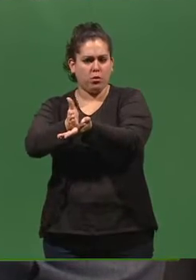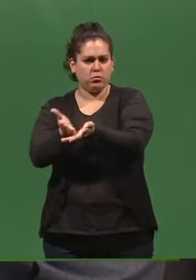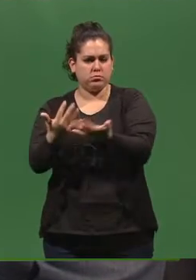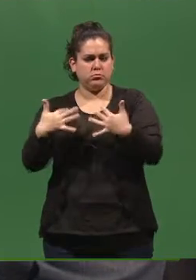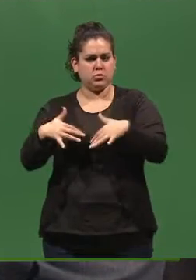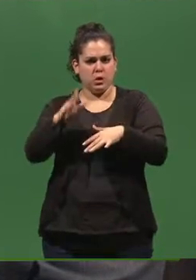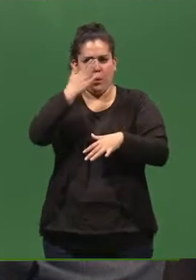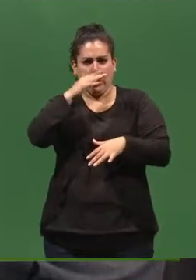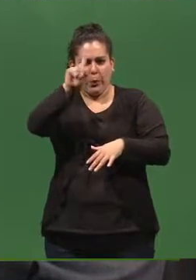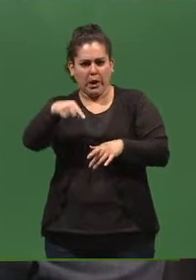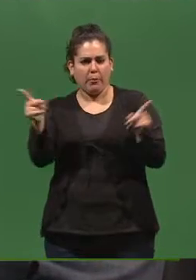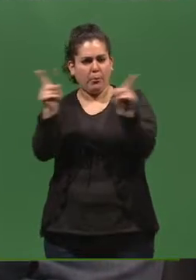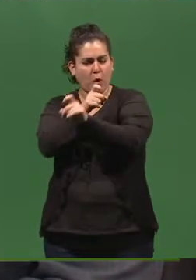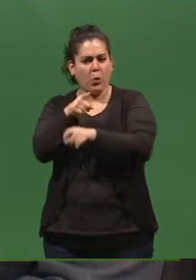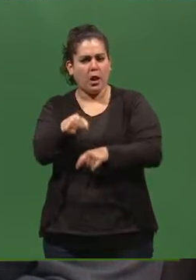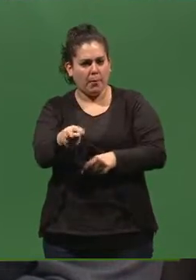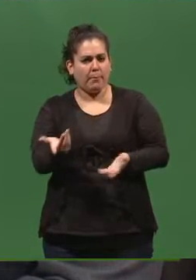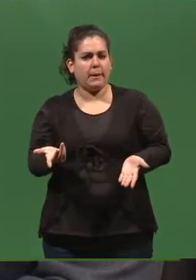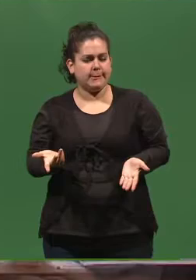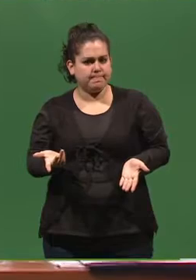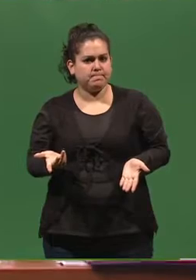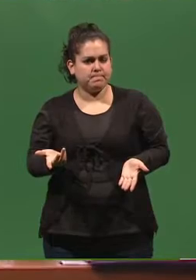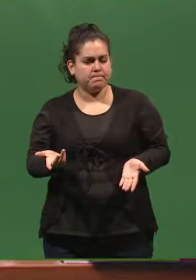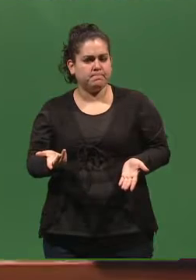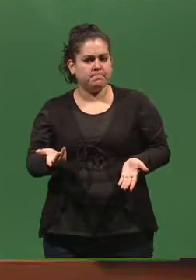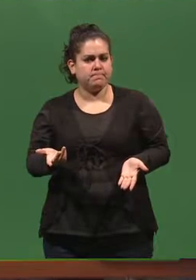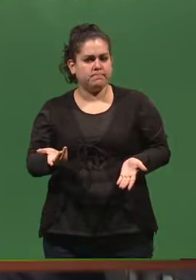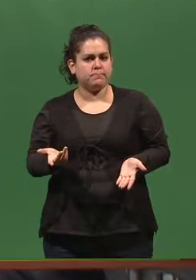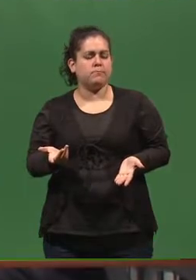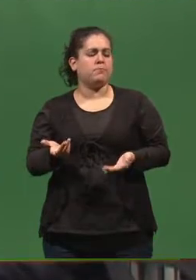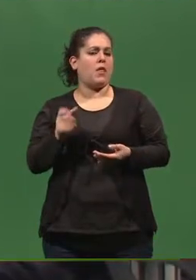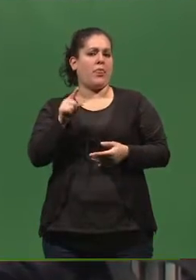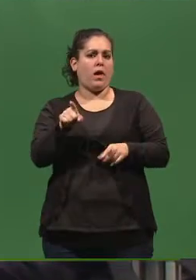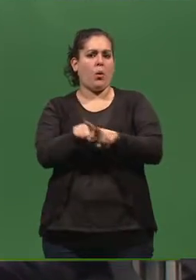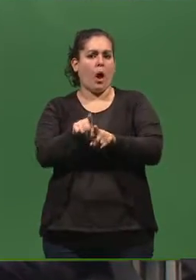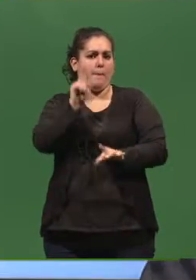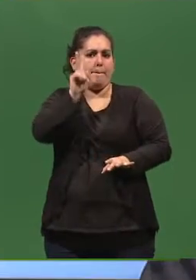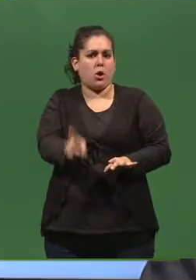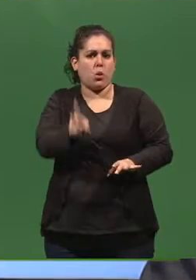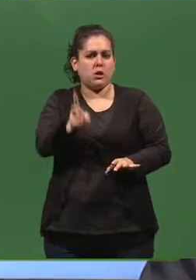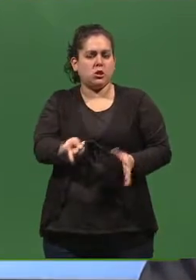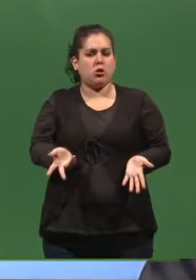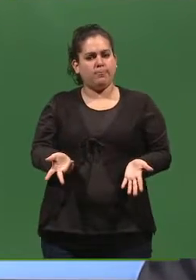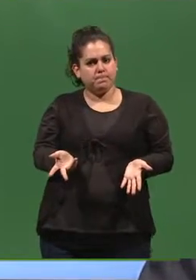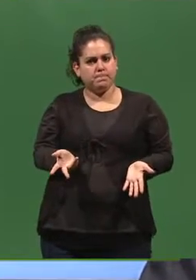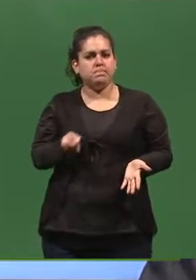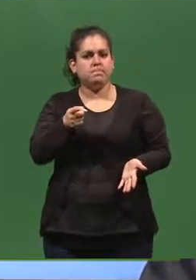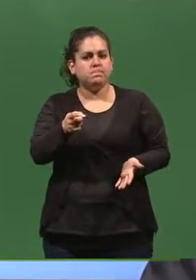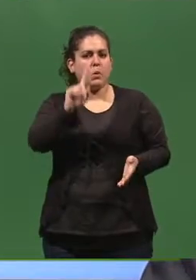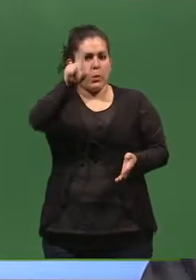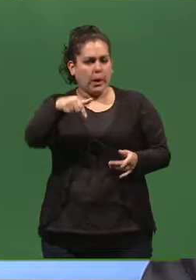penalización, digamos, de este tipo de estas acciones, de de la prohibición sobre este tipo de